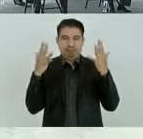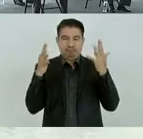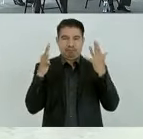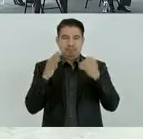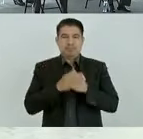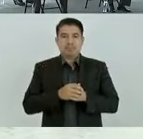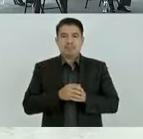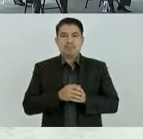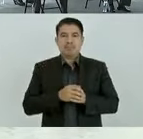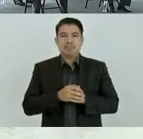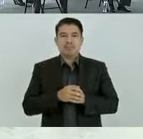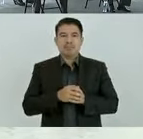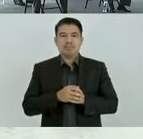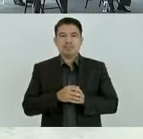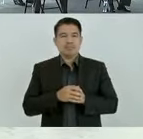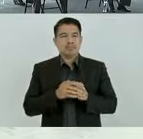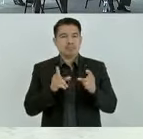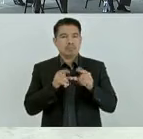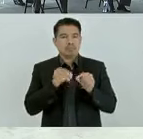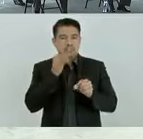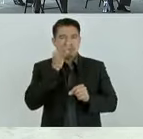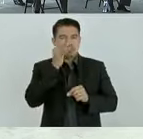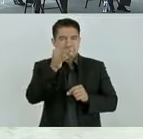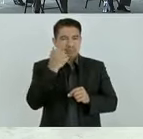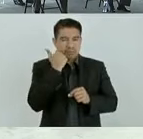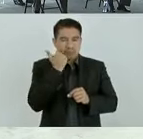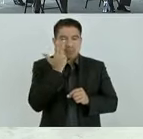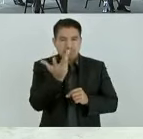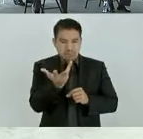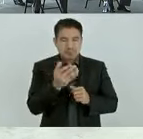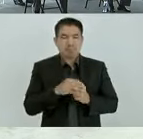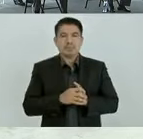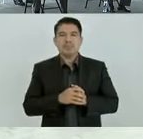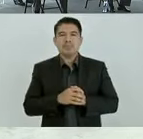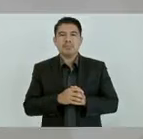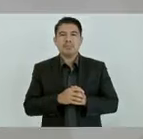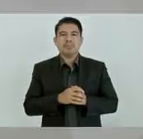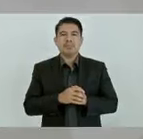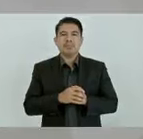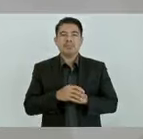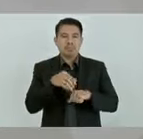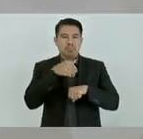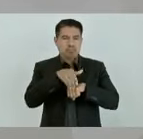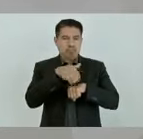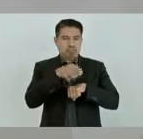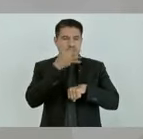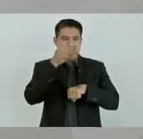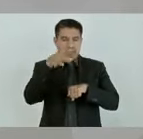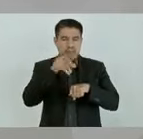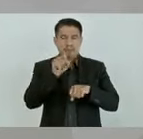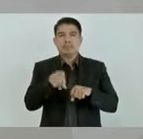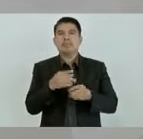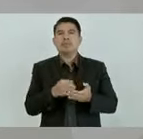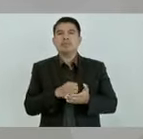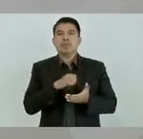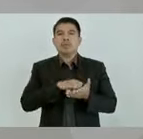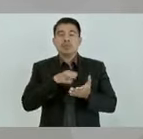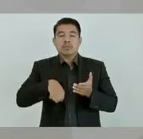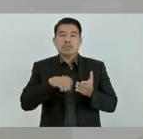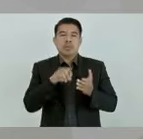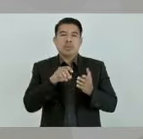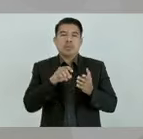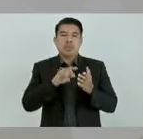quiero darles un dato. En programas sociales, ya